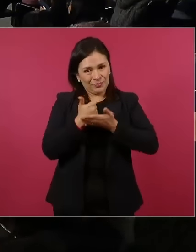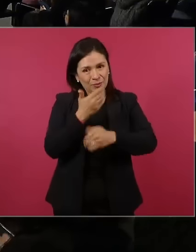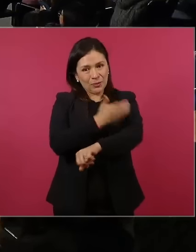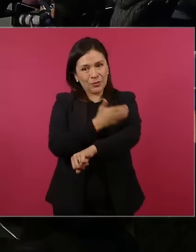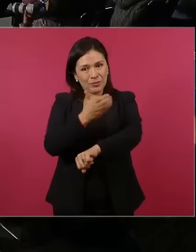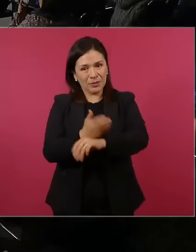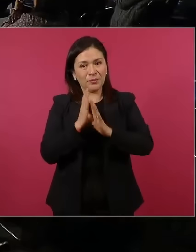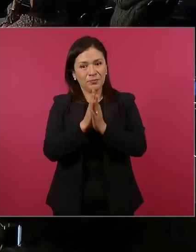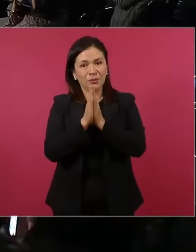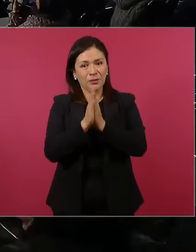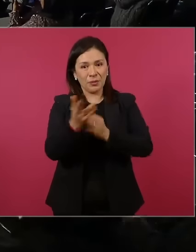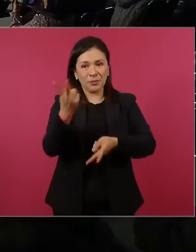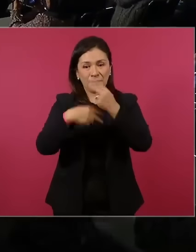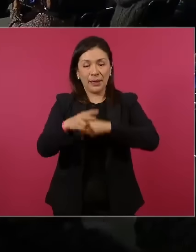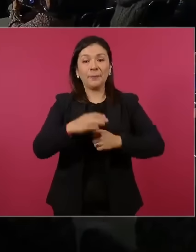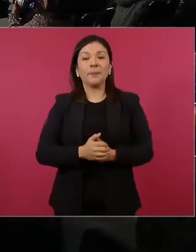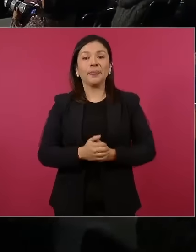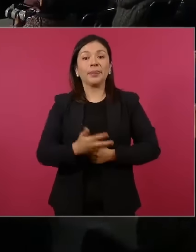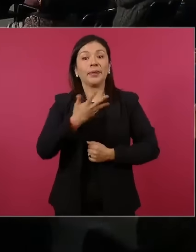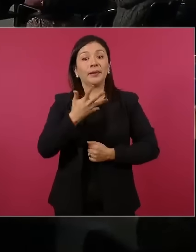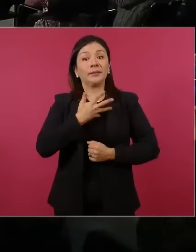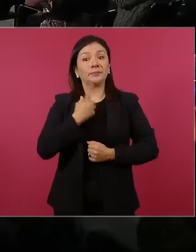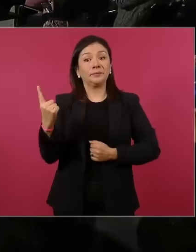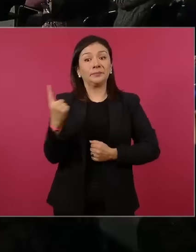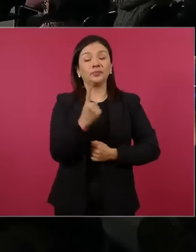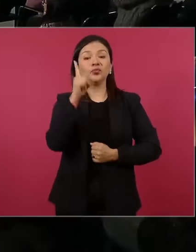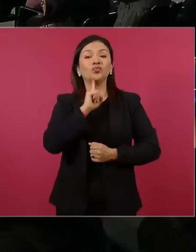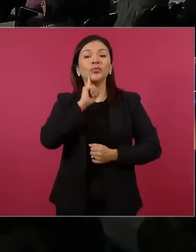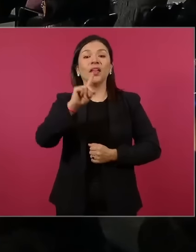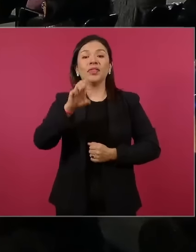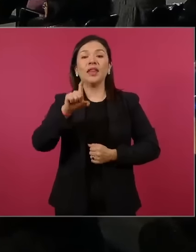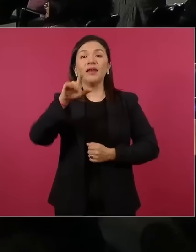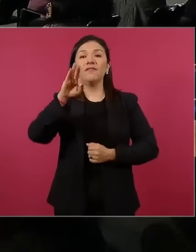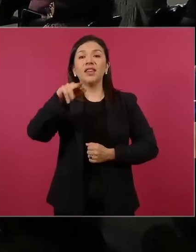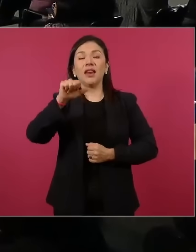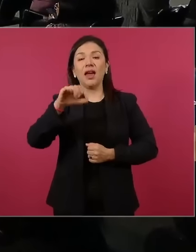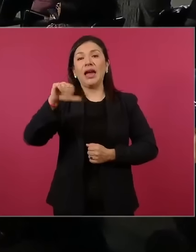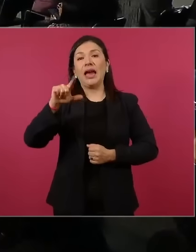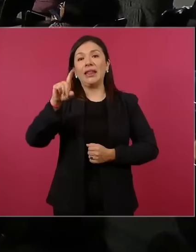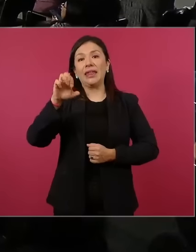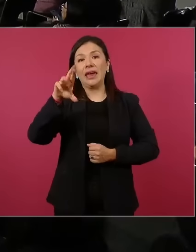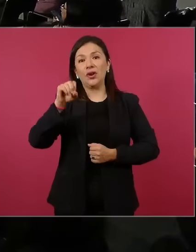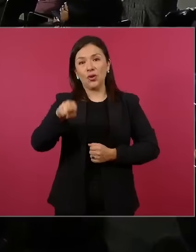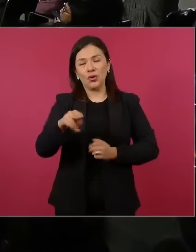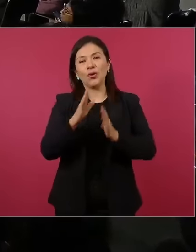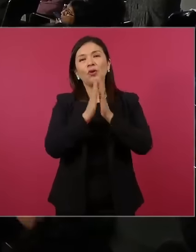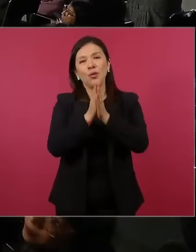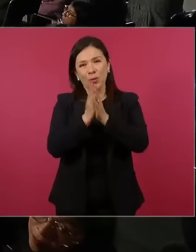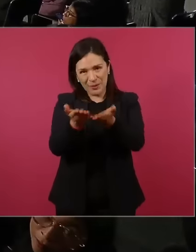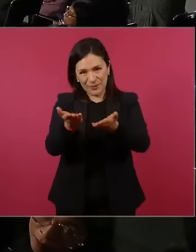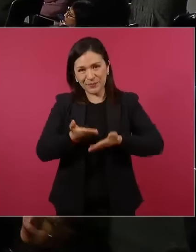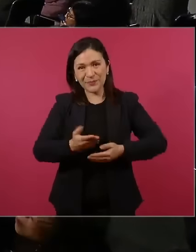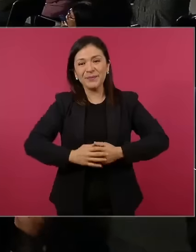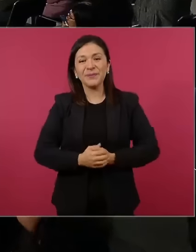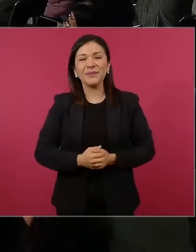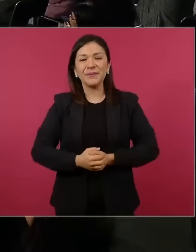acompañan. Está con nosotros Delfina Calderón. Por favor, Delfina, adelante.